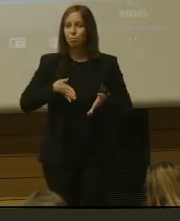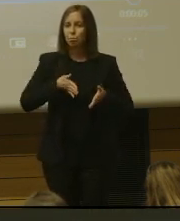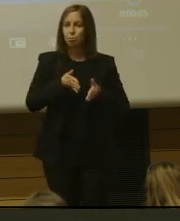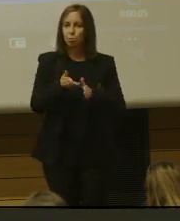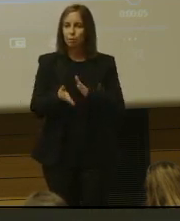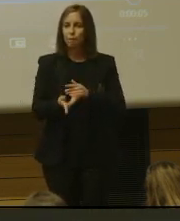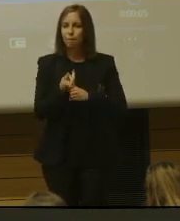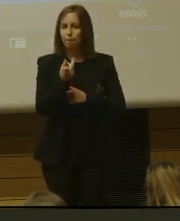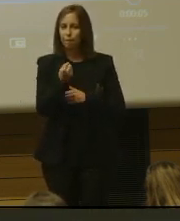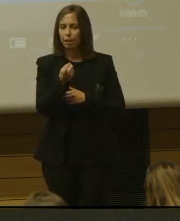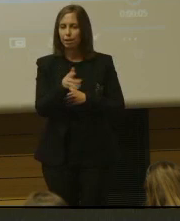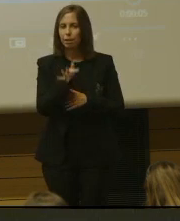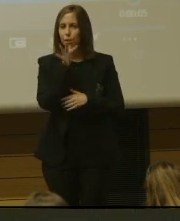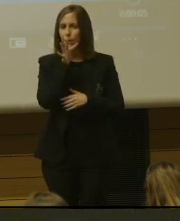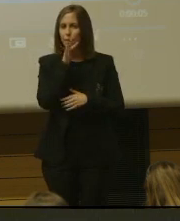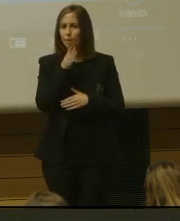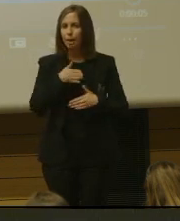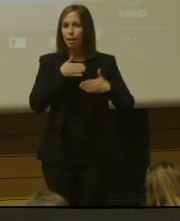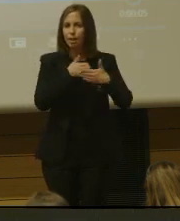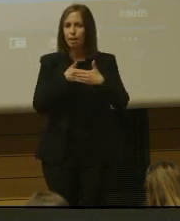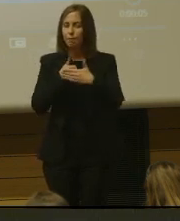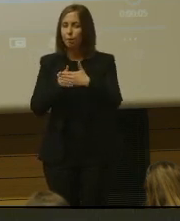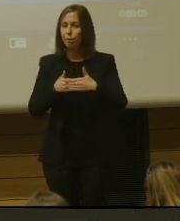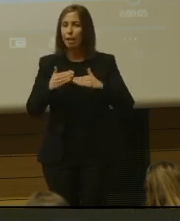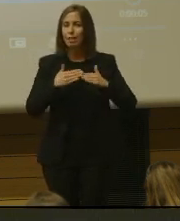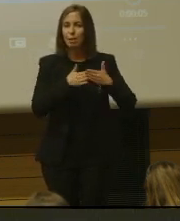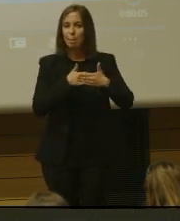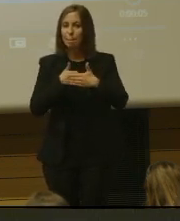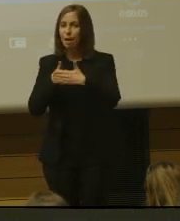recorrer, muchas dificultades, muchas barreras y